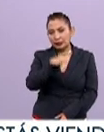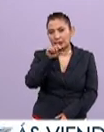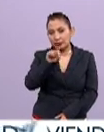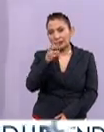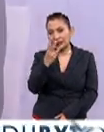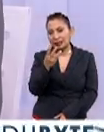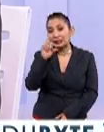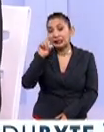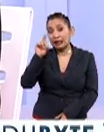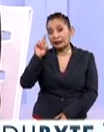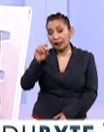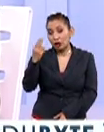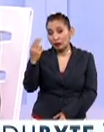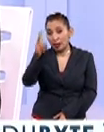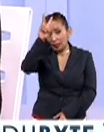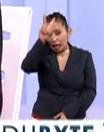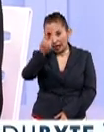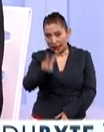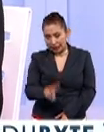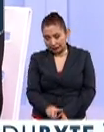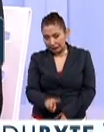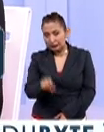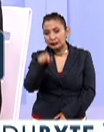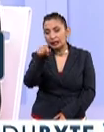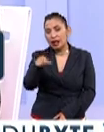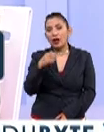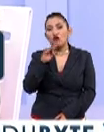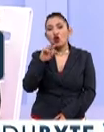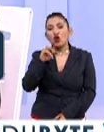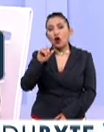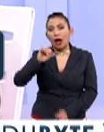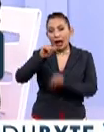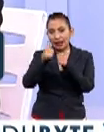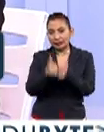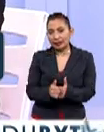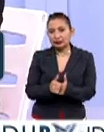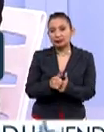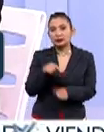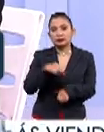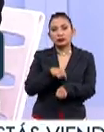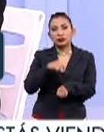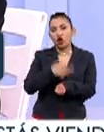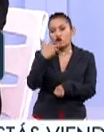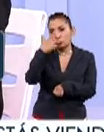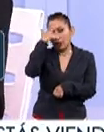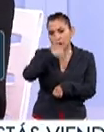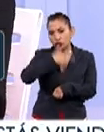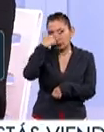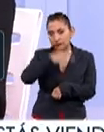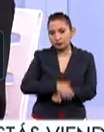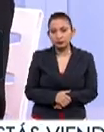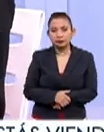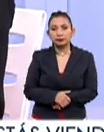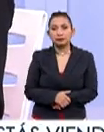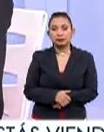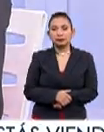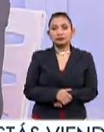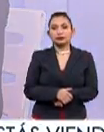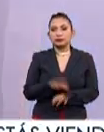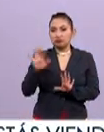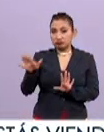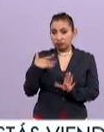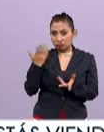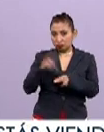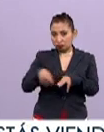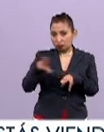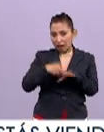16, 23 y 30 viernes. Ajá. Ahí en el Foro de las Artes. A las 8. A las 8, 8 de la noche. Hay modo